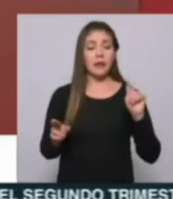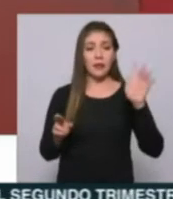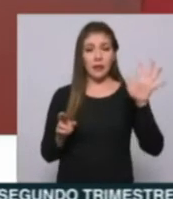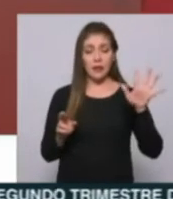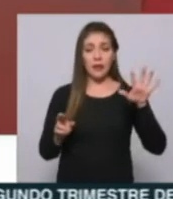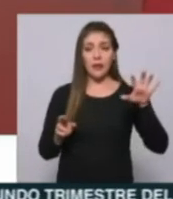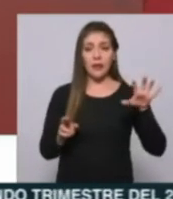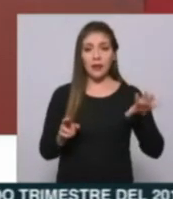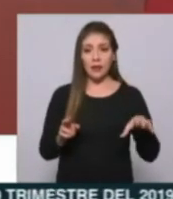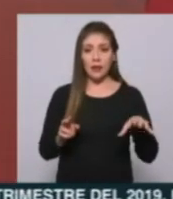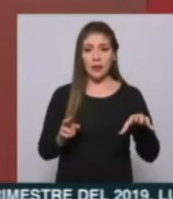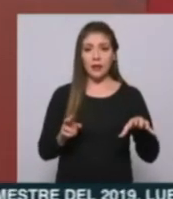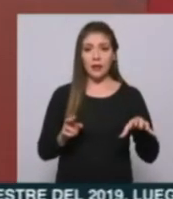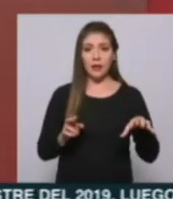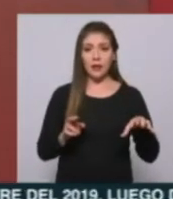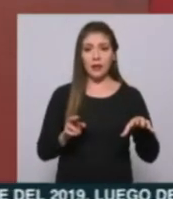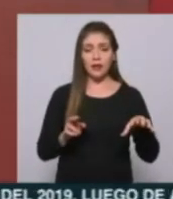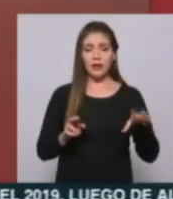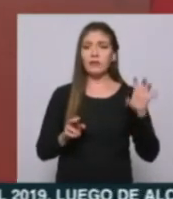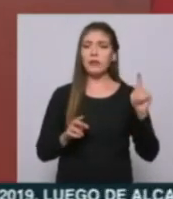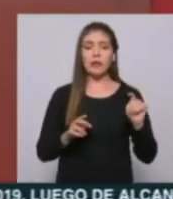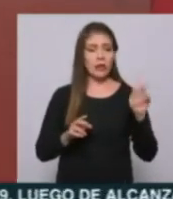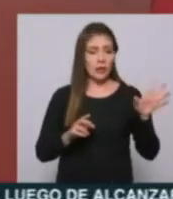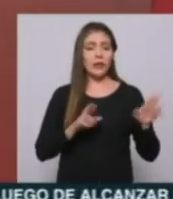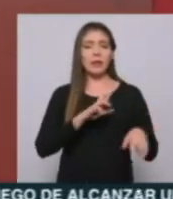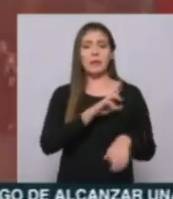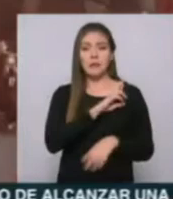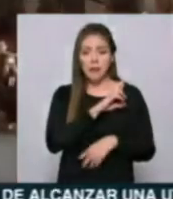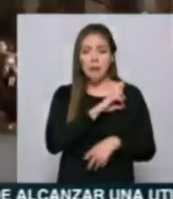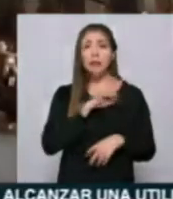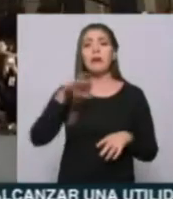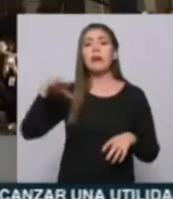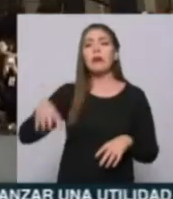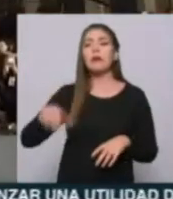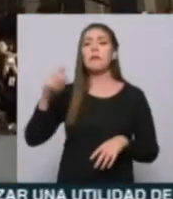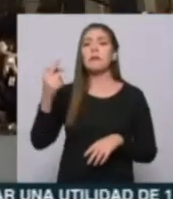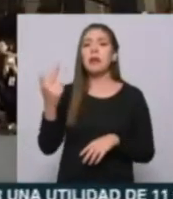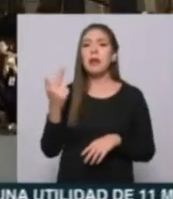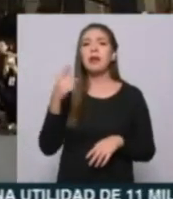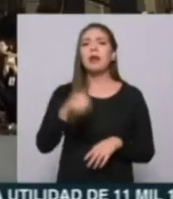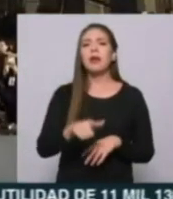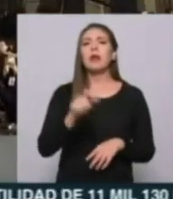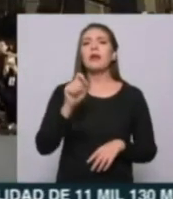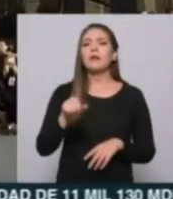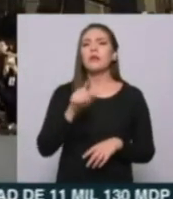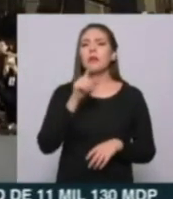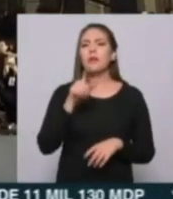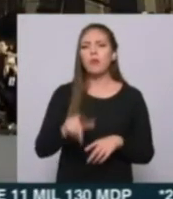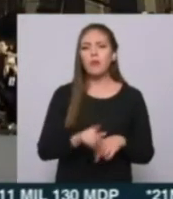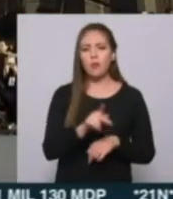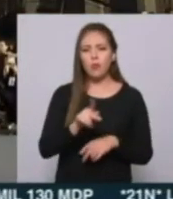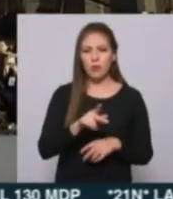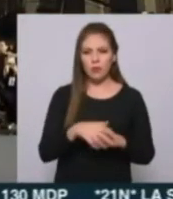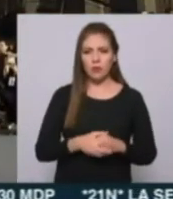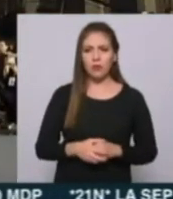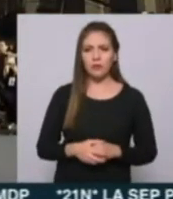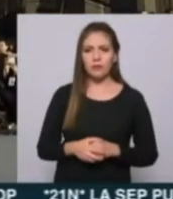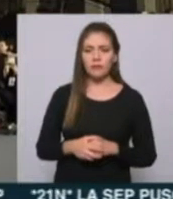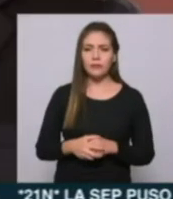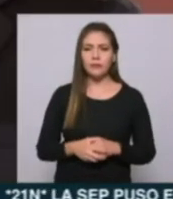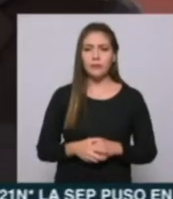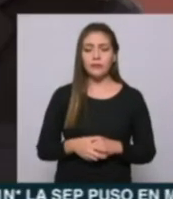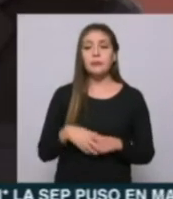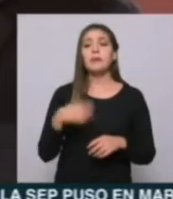75 sector privado y 25 sector público. Sin embargo, aseguró que con el cambio de política y con